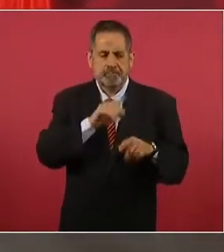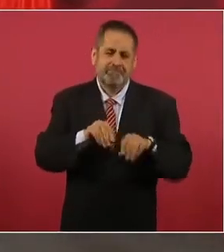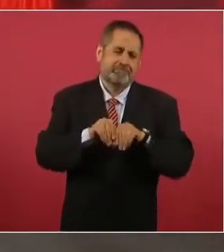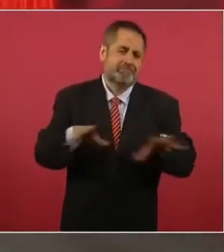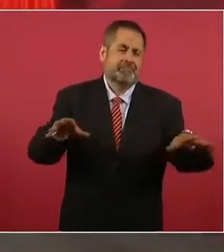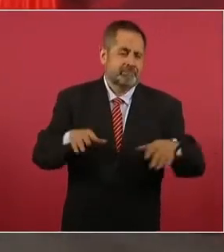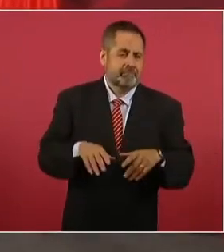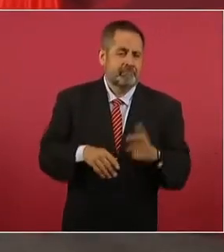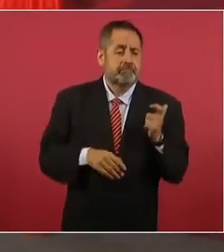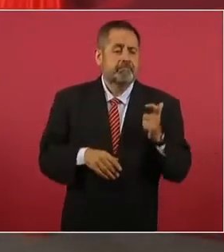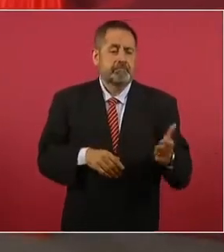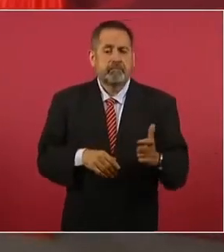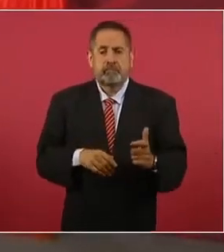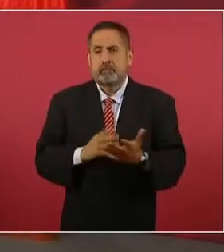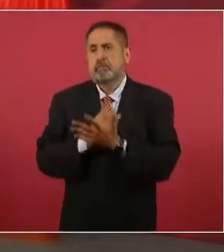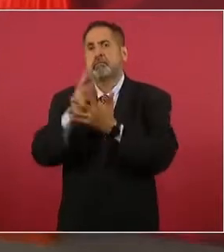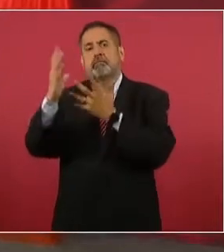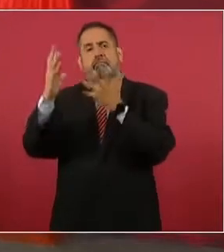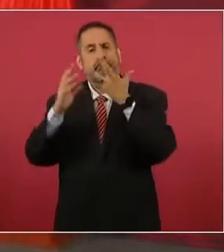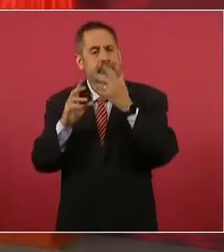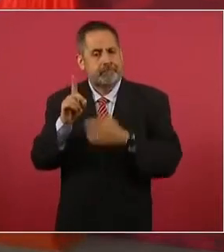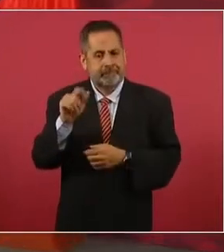inflan datos.